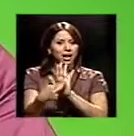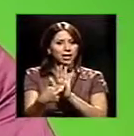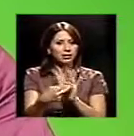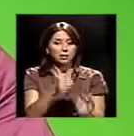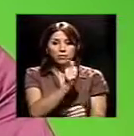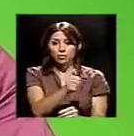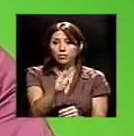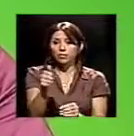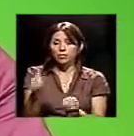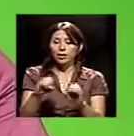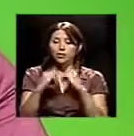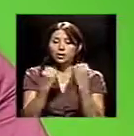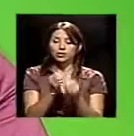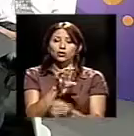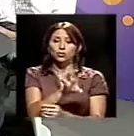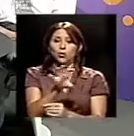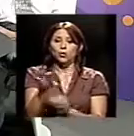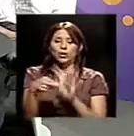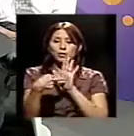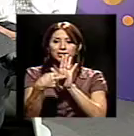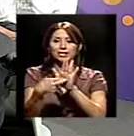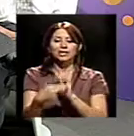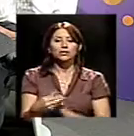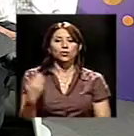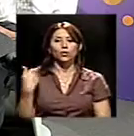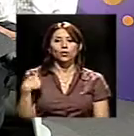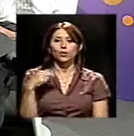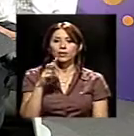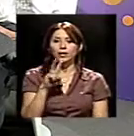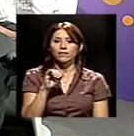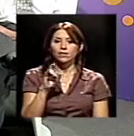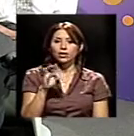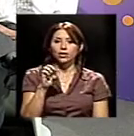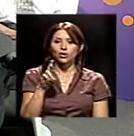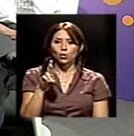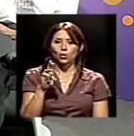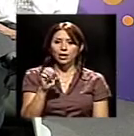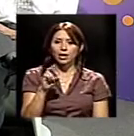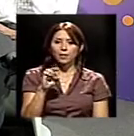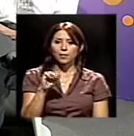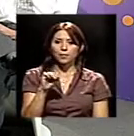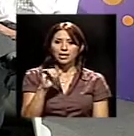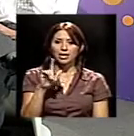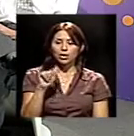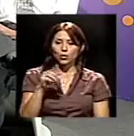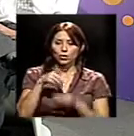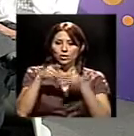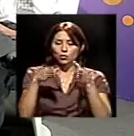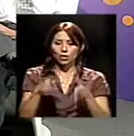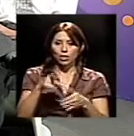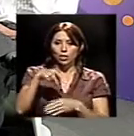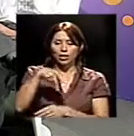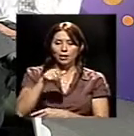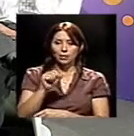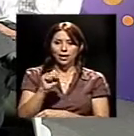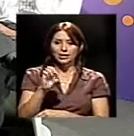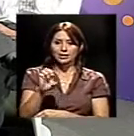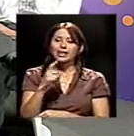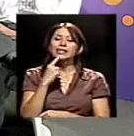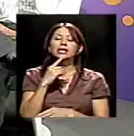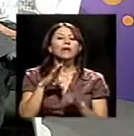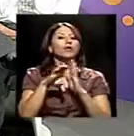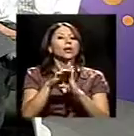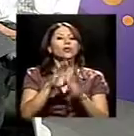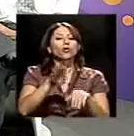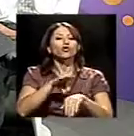tienen su propia representación. Víctor Emilio acotaba, el diputado del PACE, que si hoy se acelera el